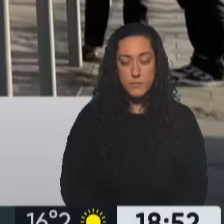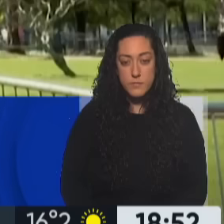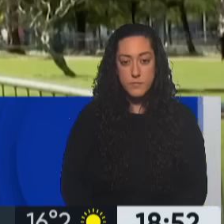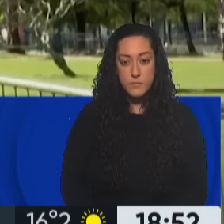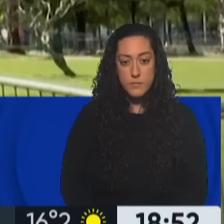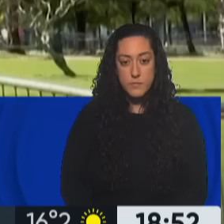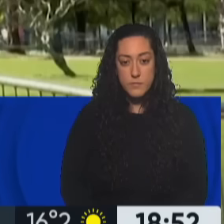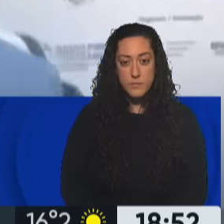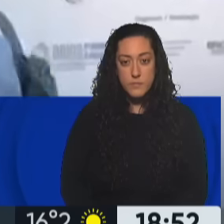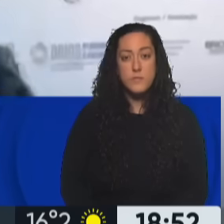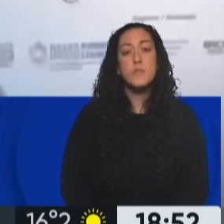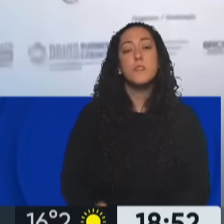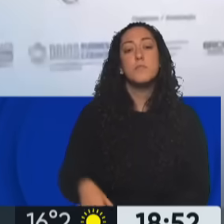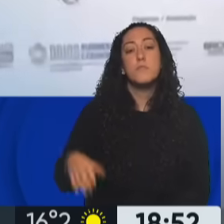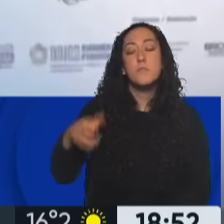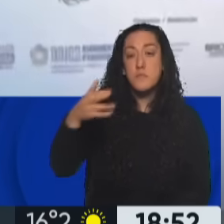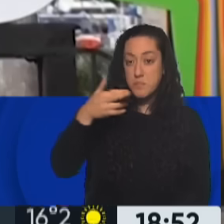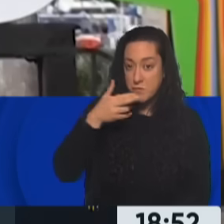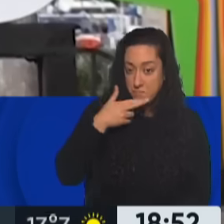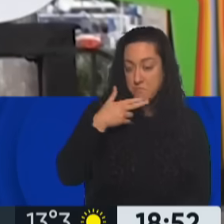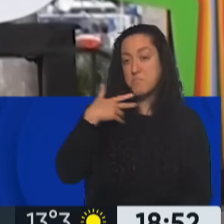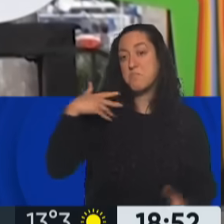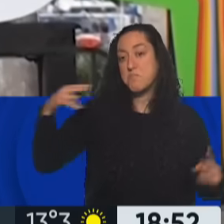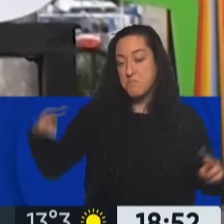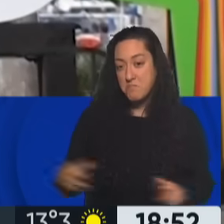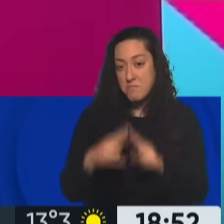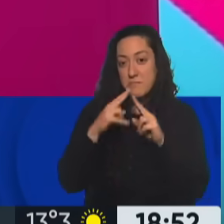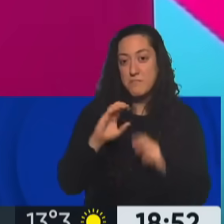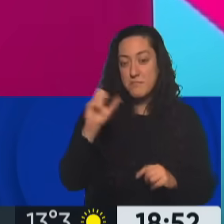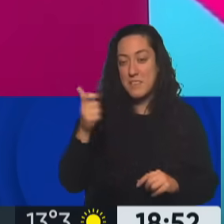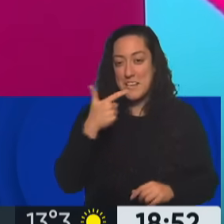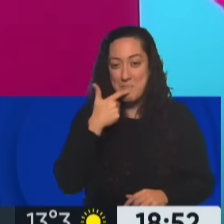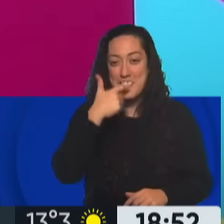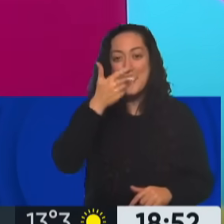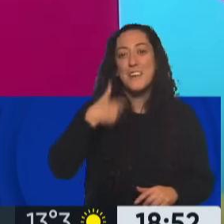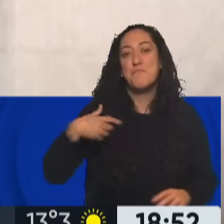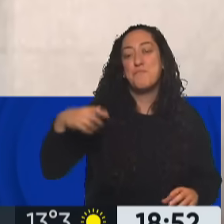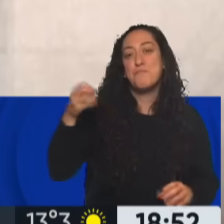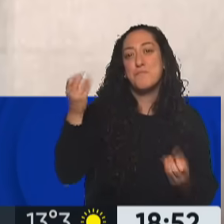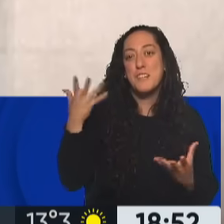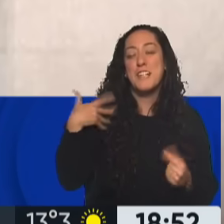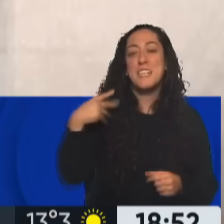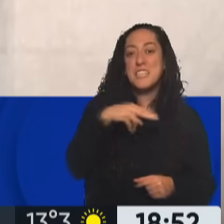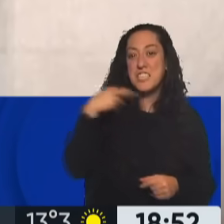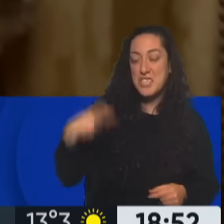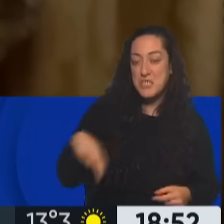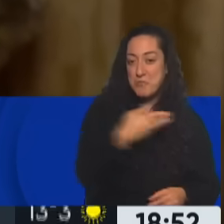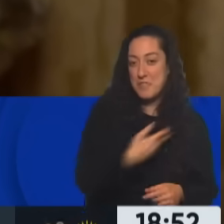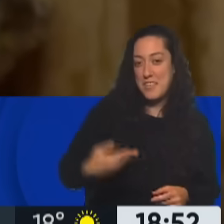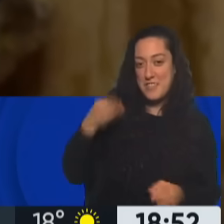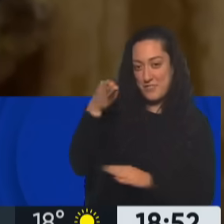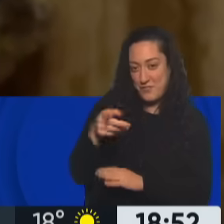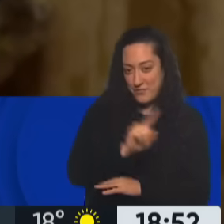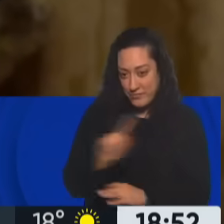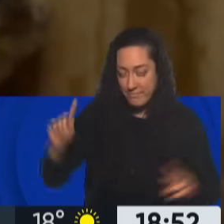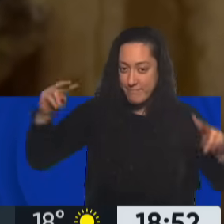La 17ª cumbre del BRICS concluyó este lunes en Río de Janeiro en un encuentro marcado por la ausencia del presidente chino Xi Jinping y por las